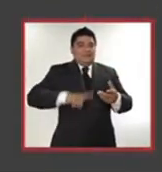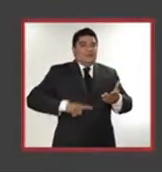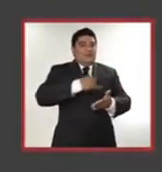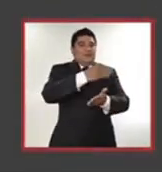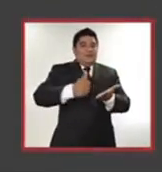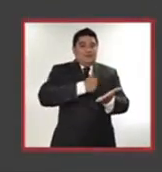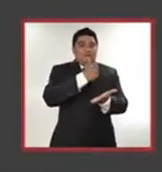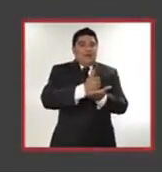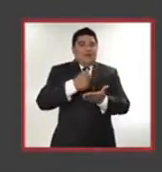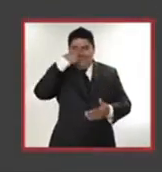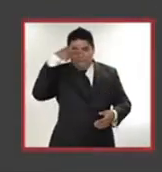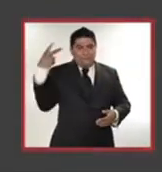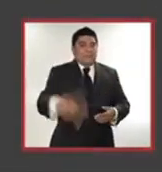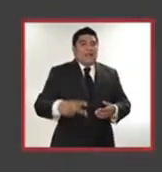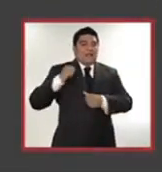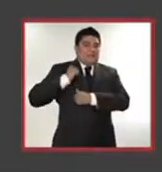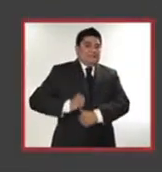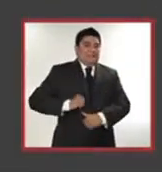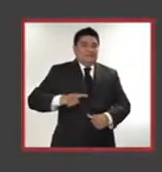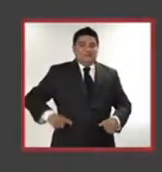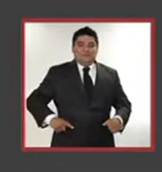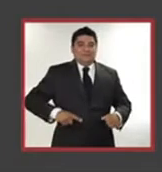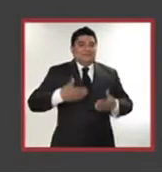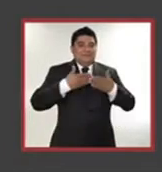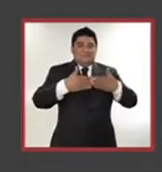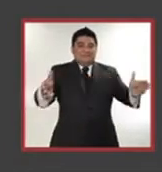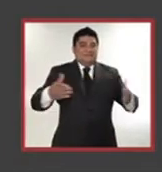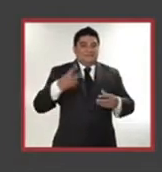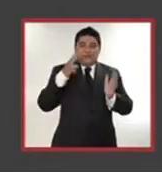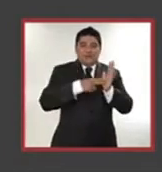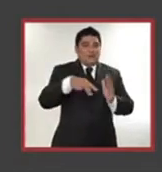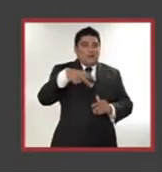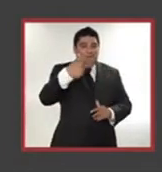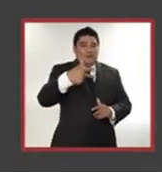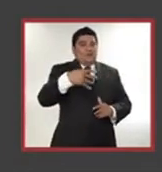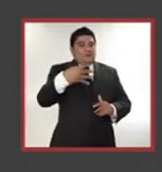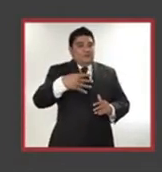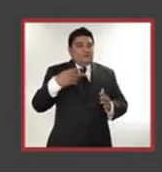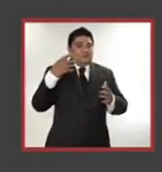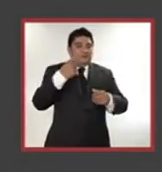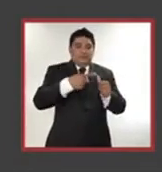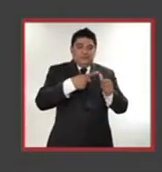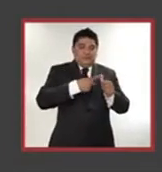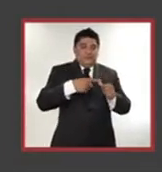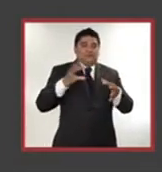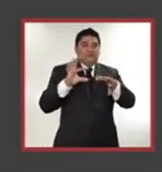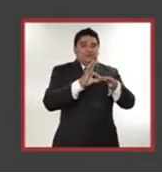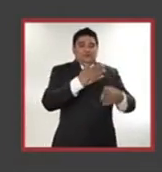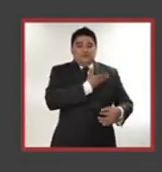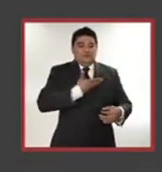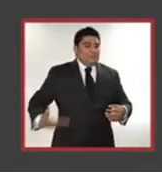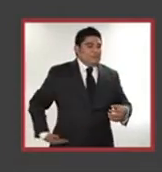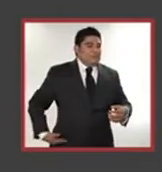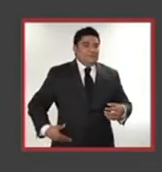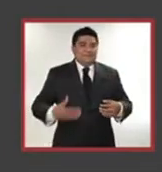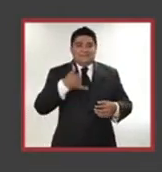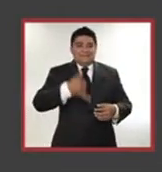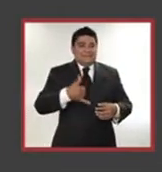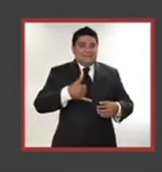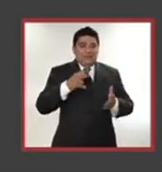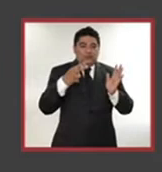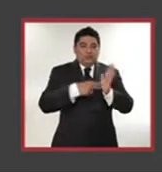civil. México está comprometido por un gobierno abierto. Este 2014 somos el país copresidente de la Alianza y en